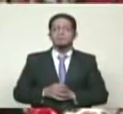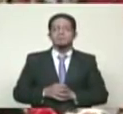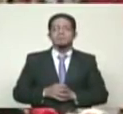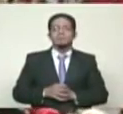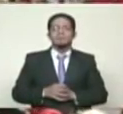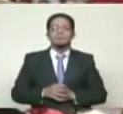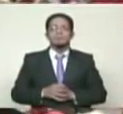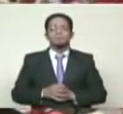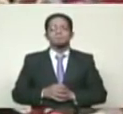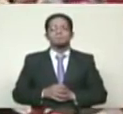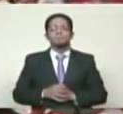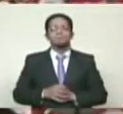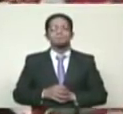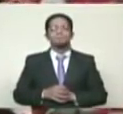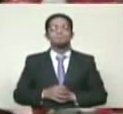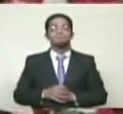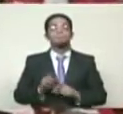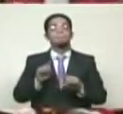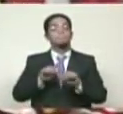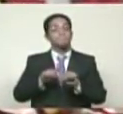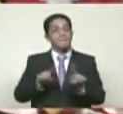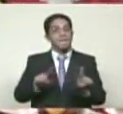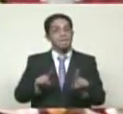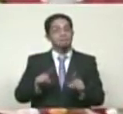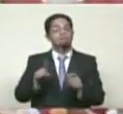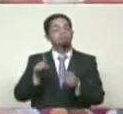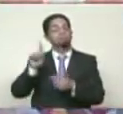Pero mientras tanto hay que luchar, hay que trabajar.